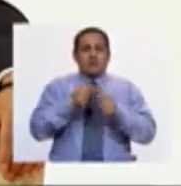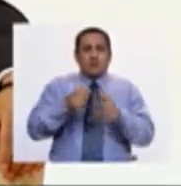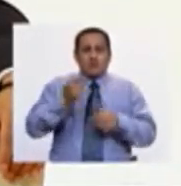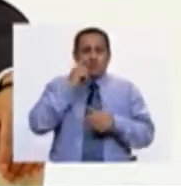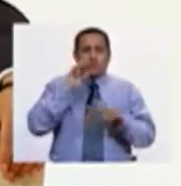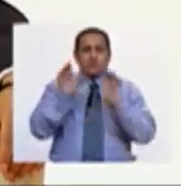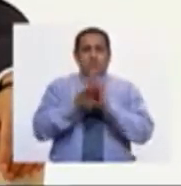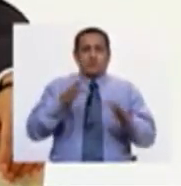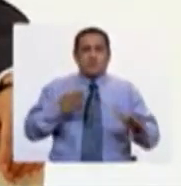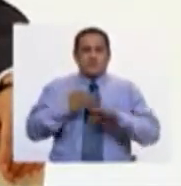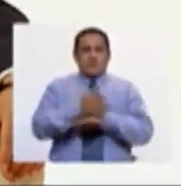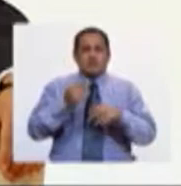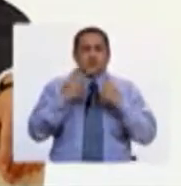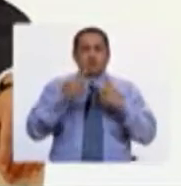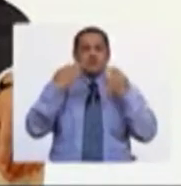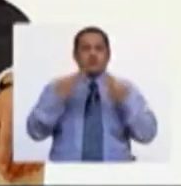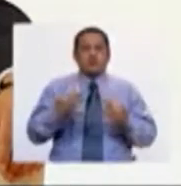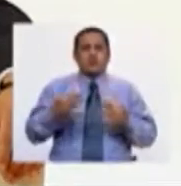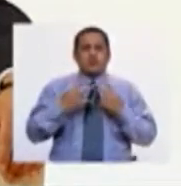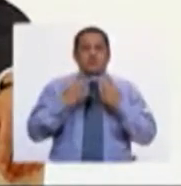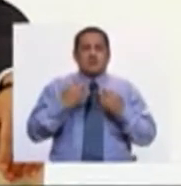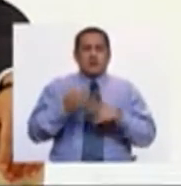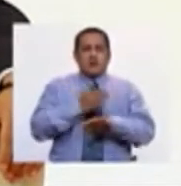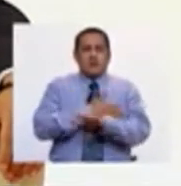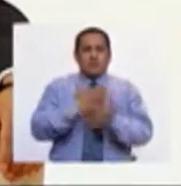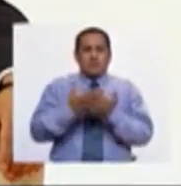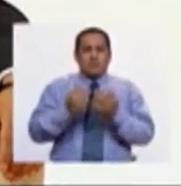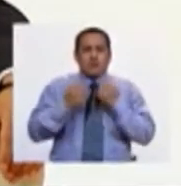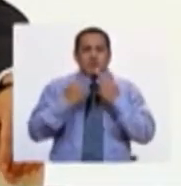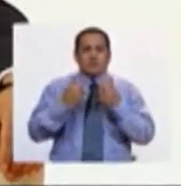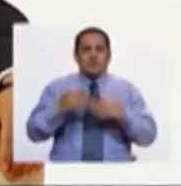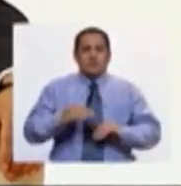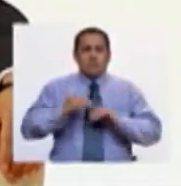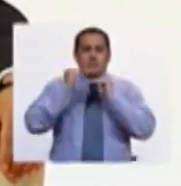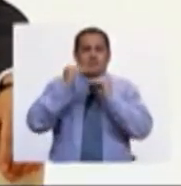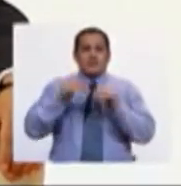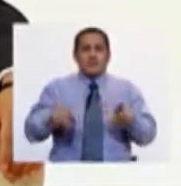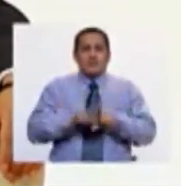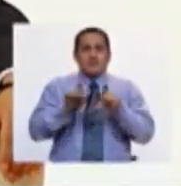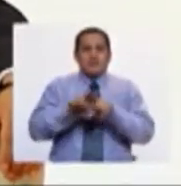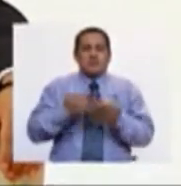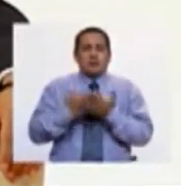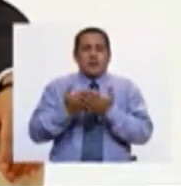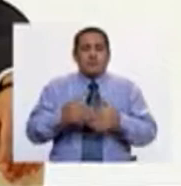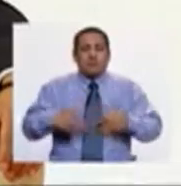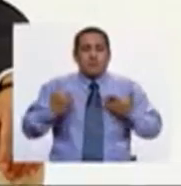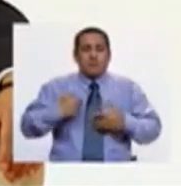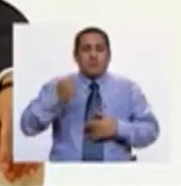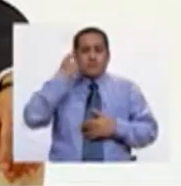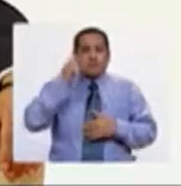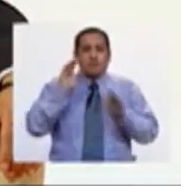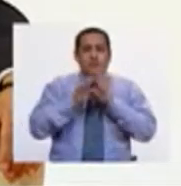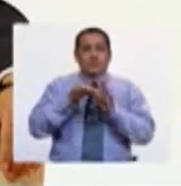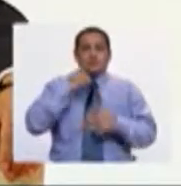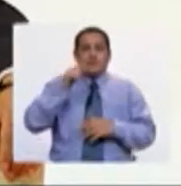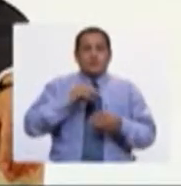no tienen la preparación necesaria, no son eficientes. En consecuencia, ni siquiera por un nivel de eficiencia podríamos pensar en